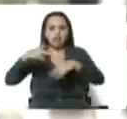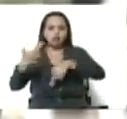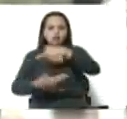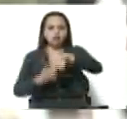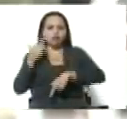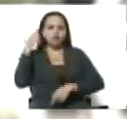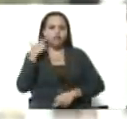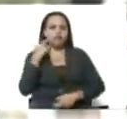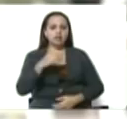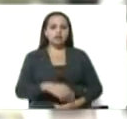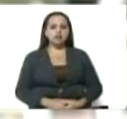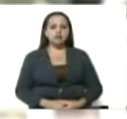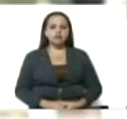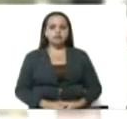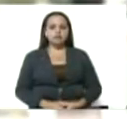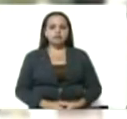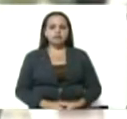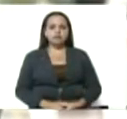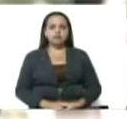bolivariana